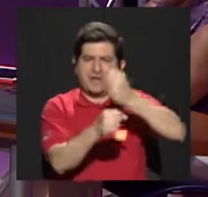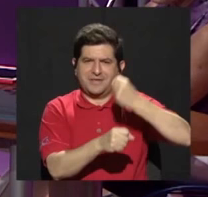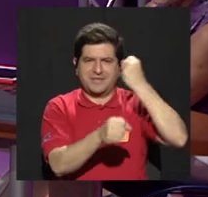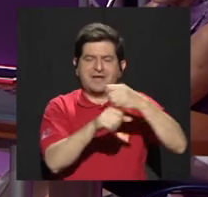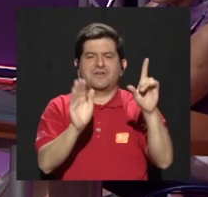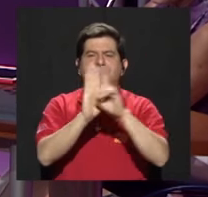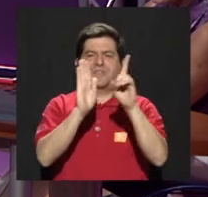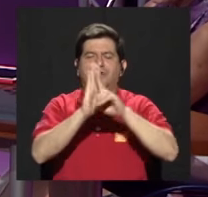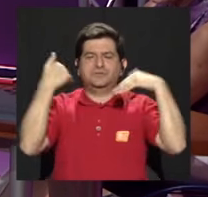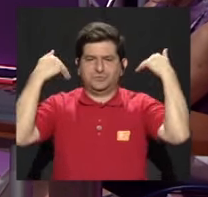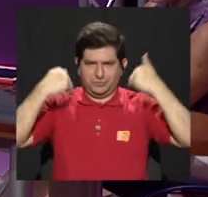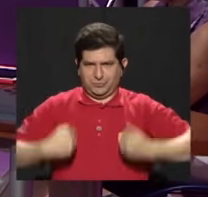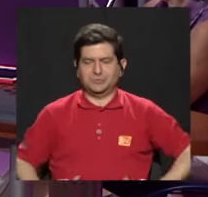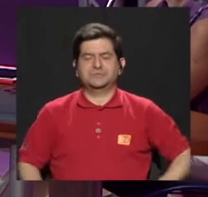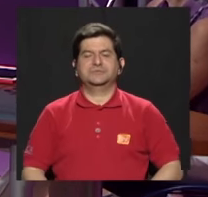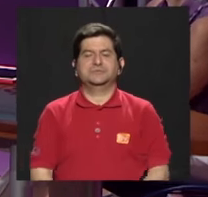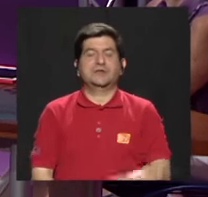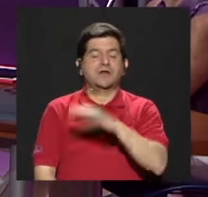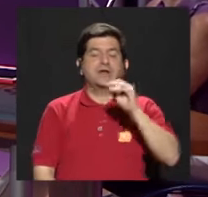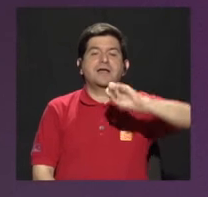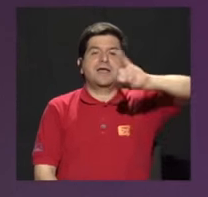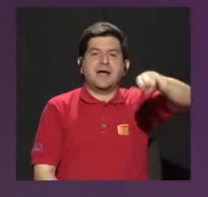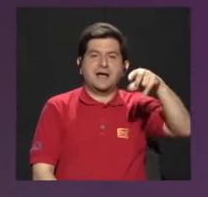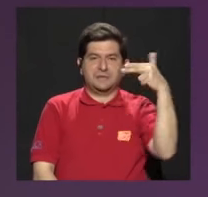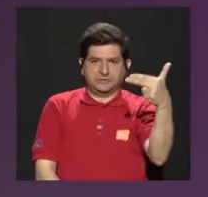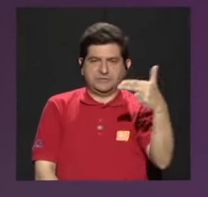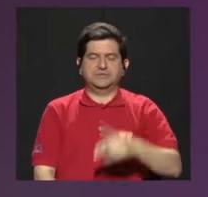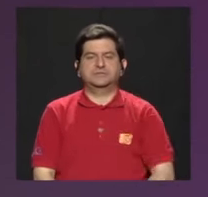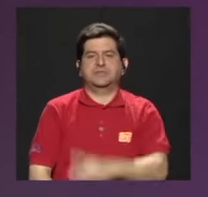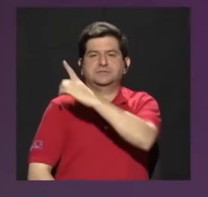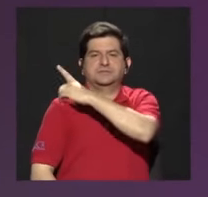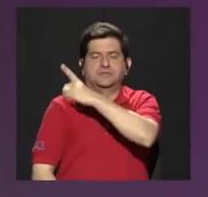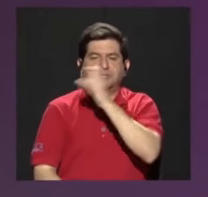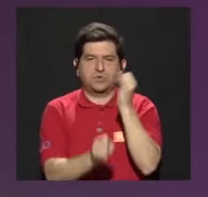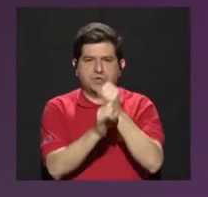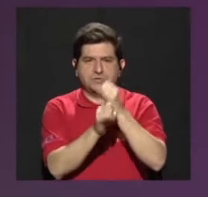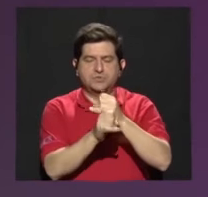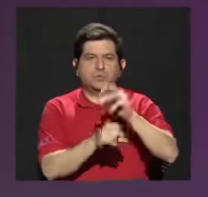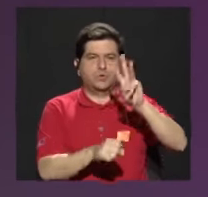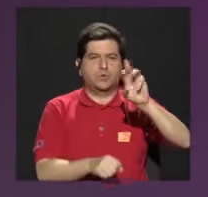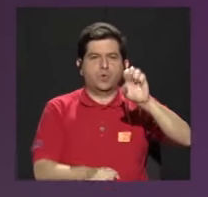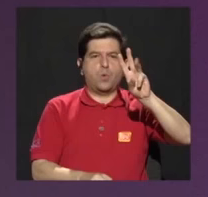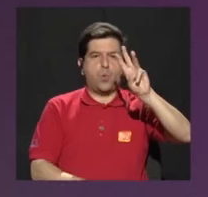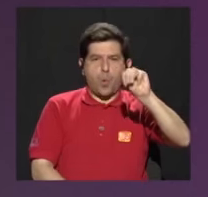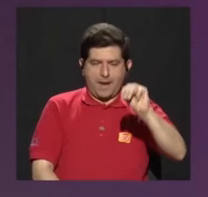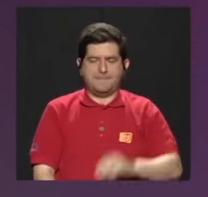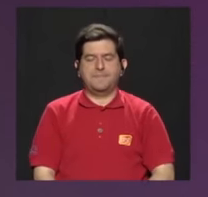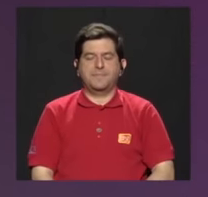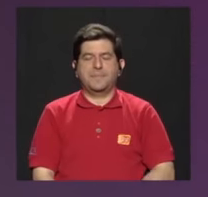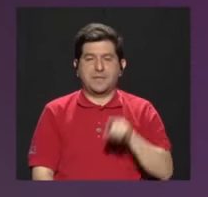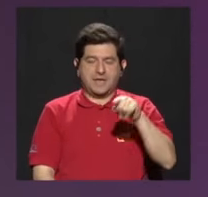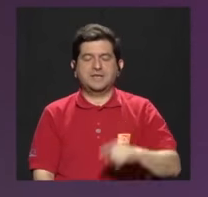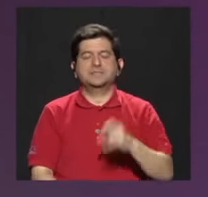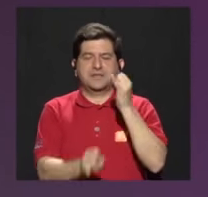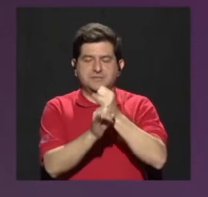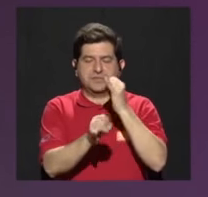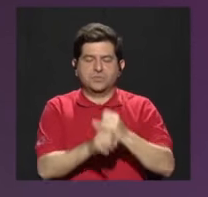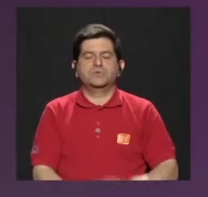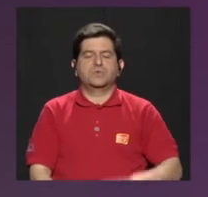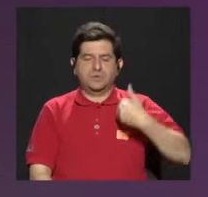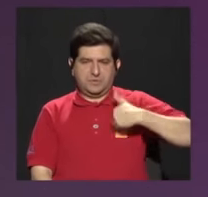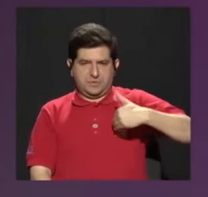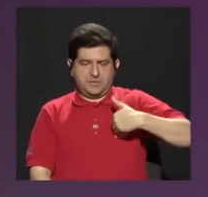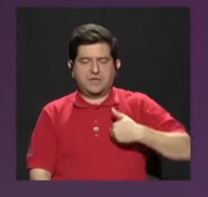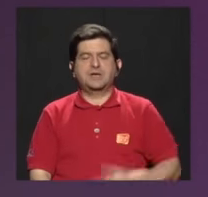por derechos humanos. Y también a Jaime Chávez, quien es director del Instituto WEM, el Instituto de Masculinidad, Sexualidad y Pareja.